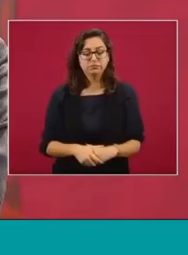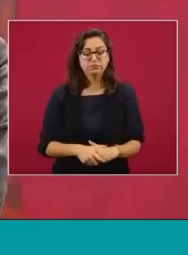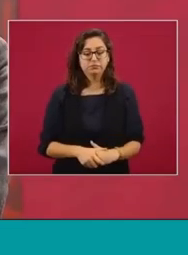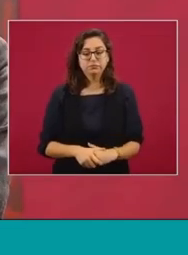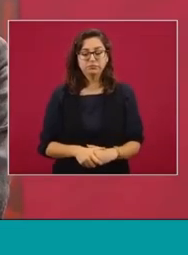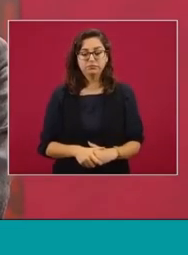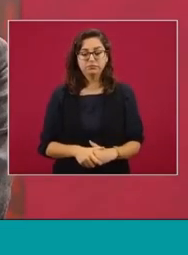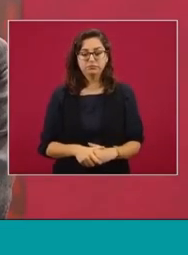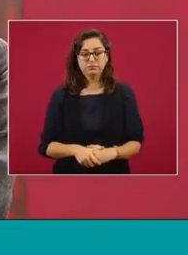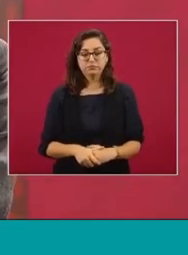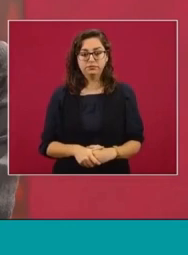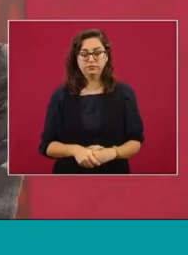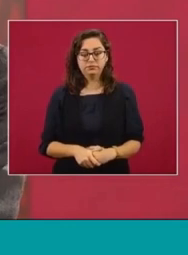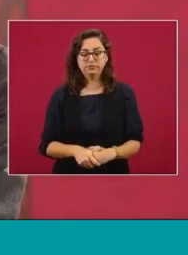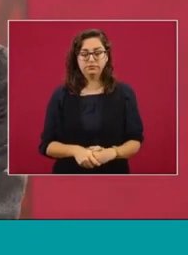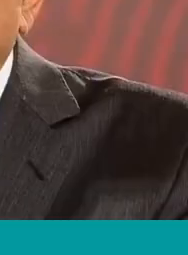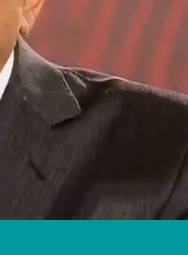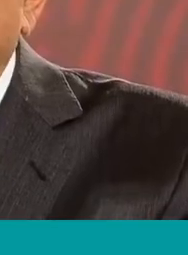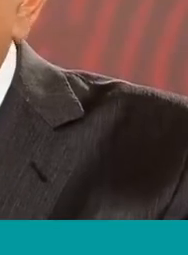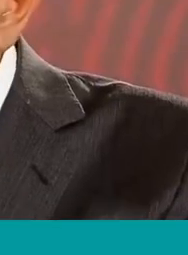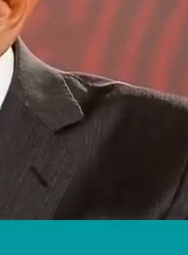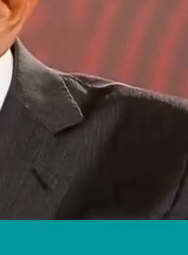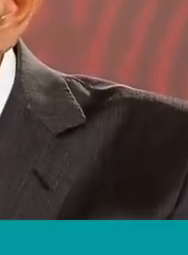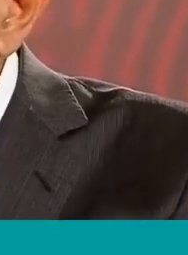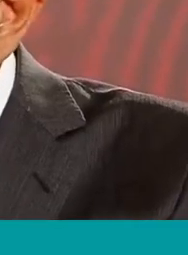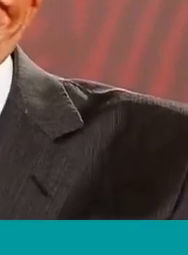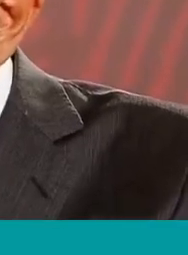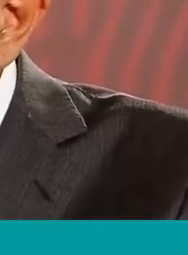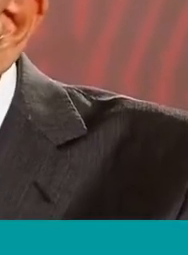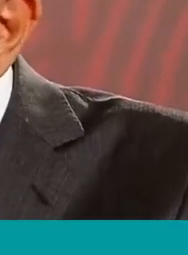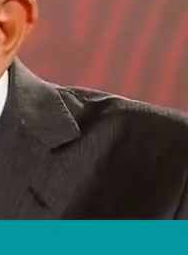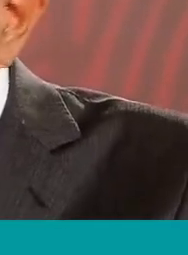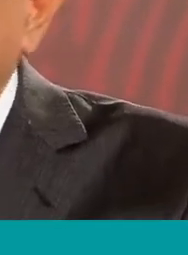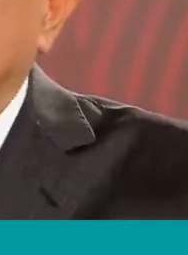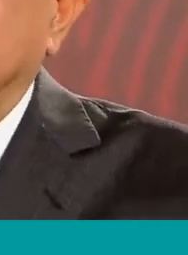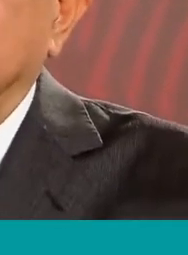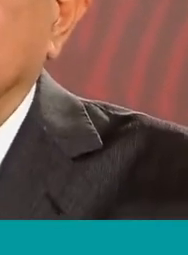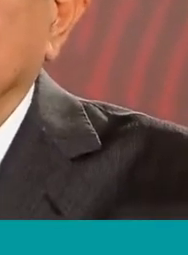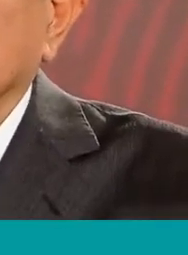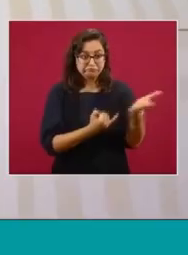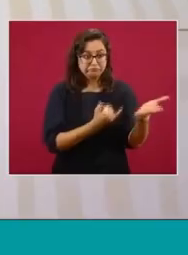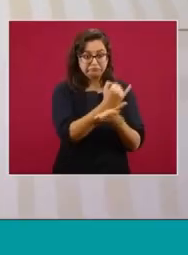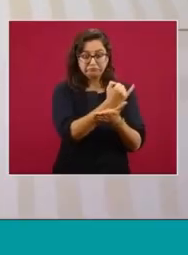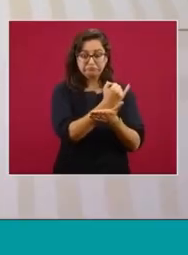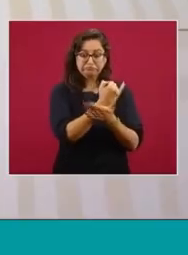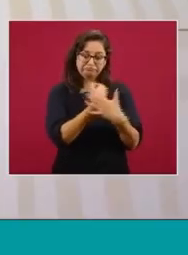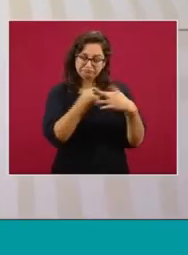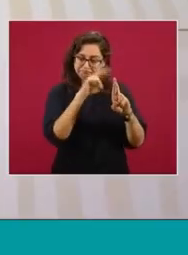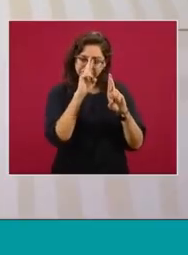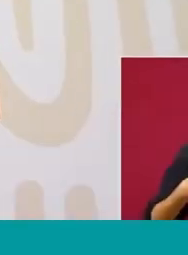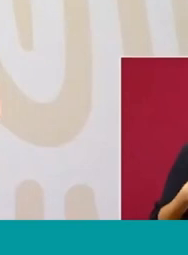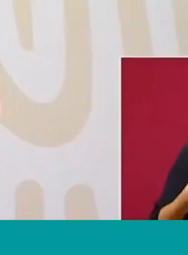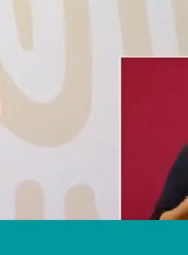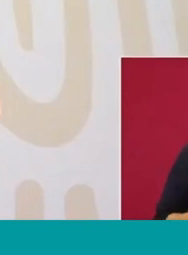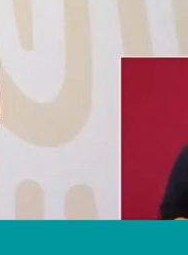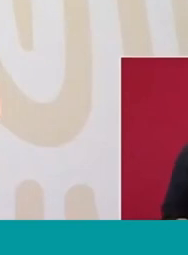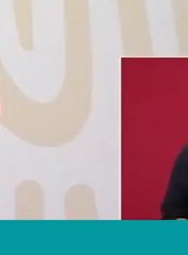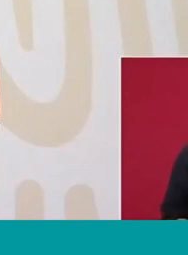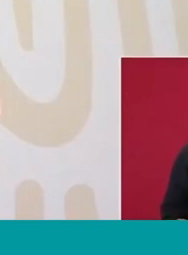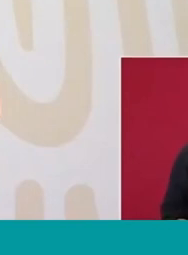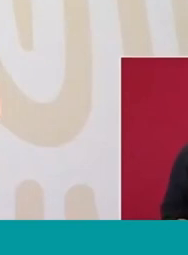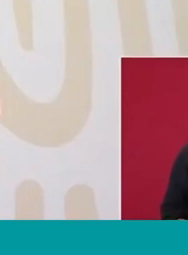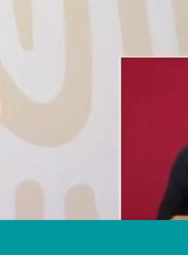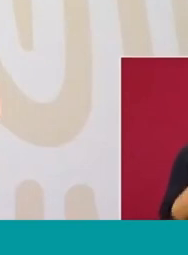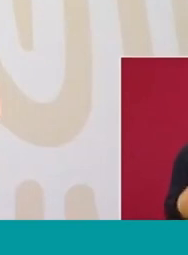tenemos que ser respetuosos de la decisión que tomen los pueblos que tomen los